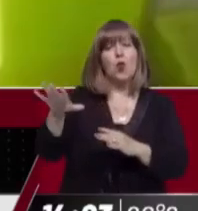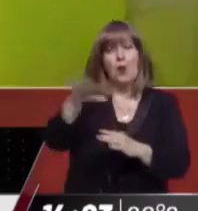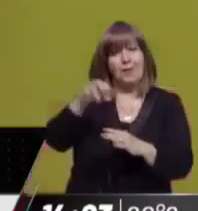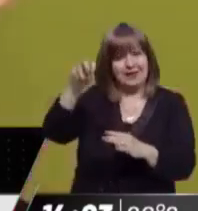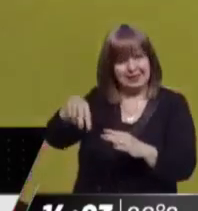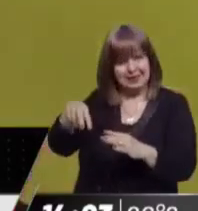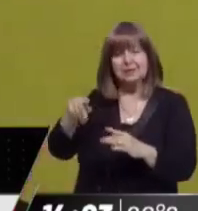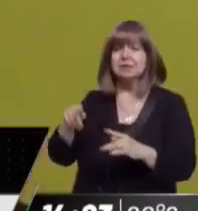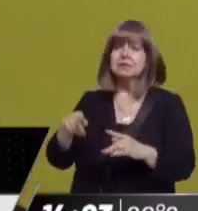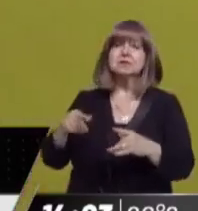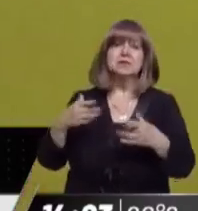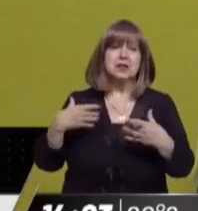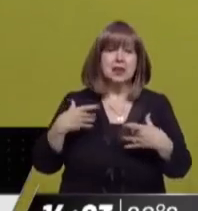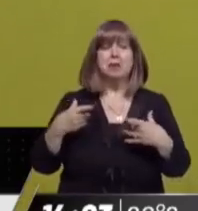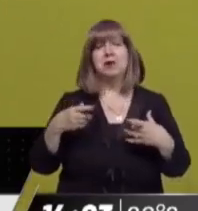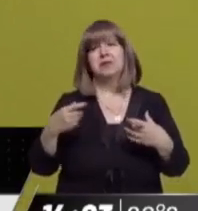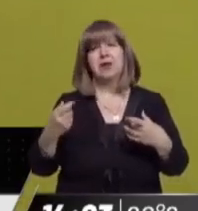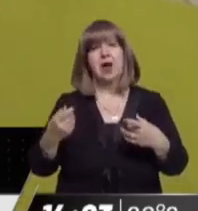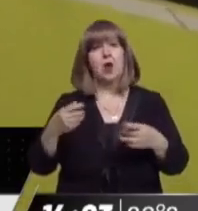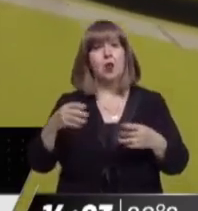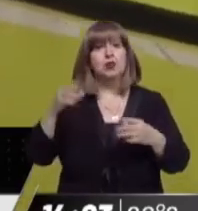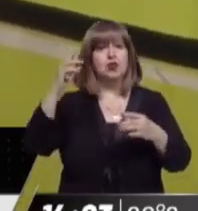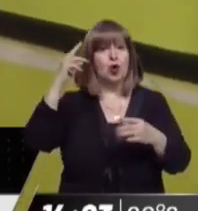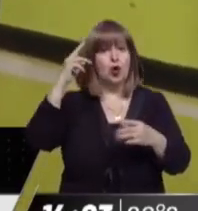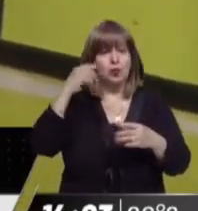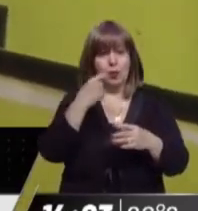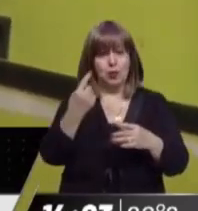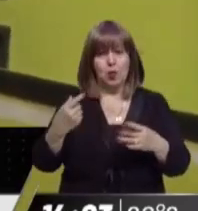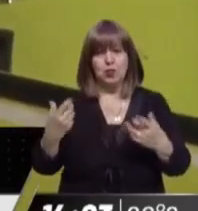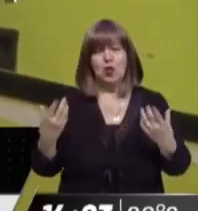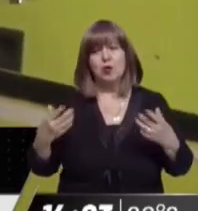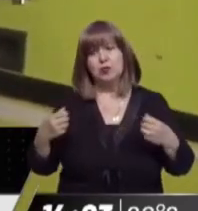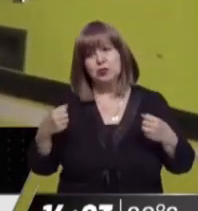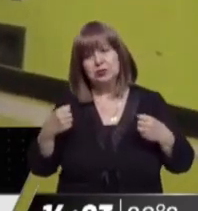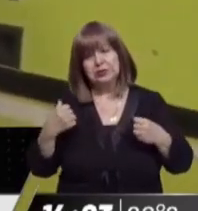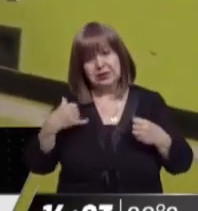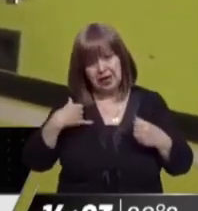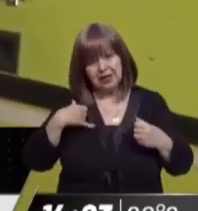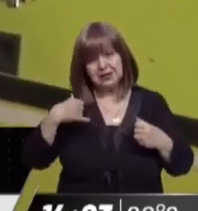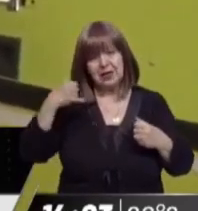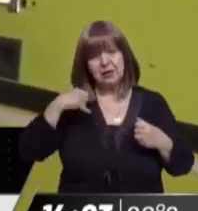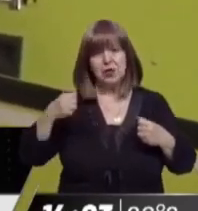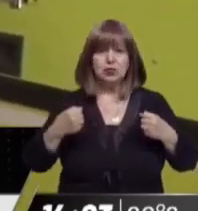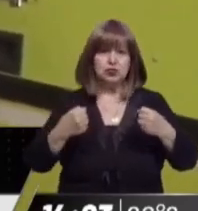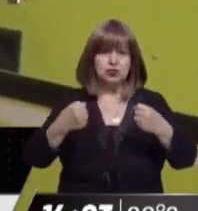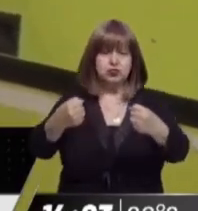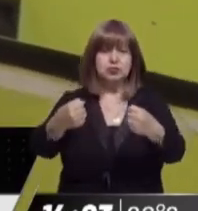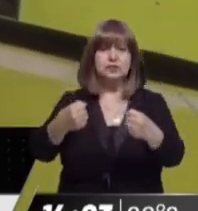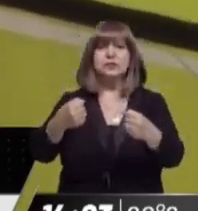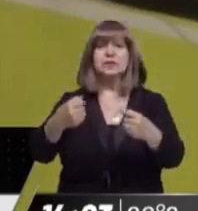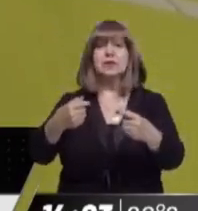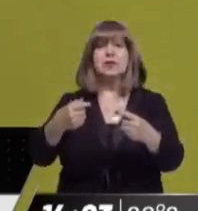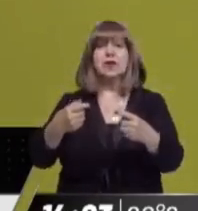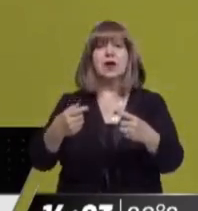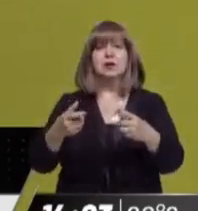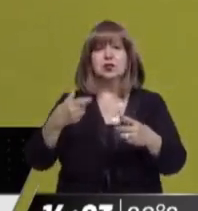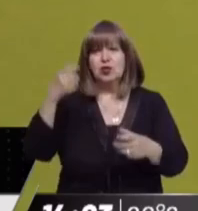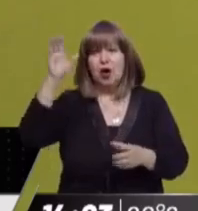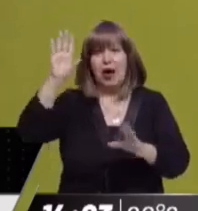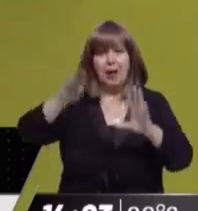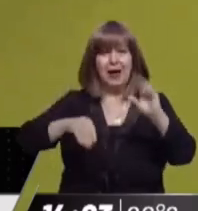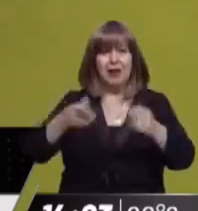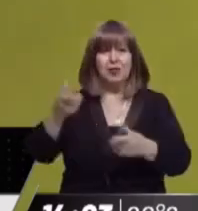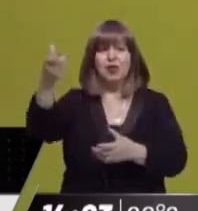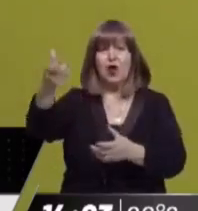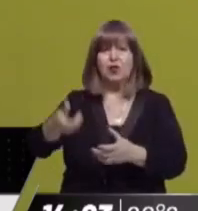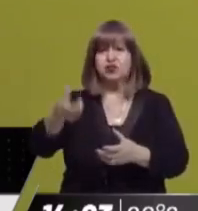y bueno, gente amante de lo ajeno y sin saber el daño que podían ocasionar, nos llevaron este elemento, que bueno, fue